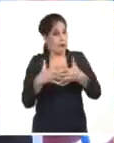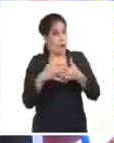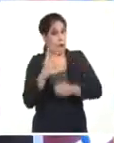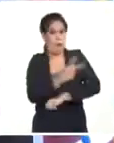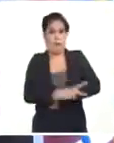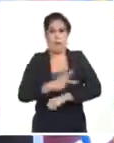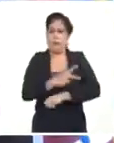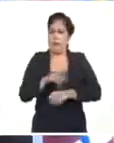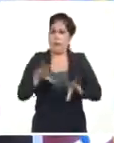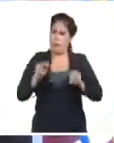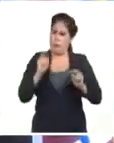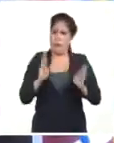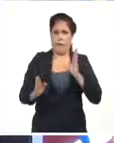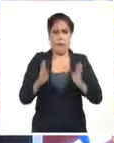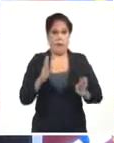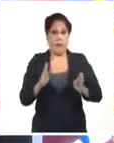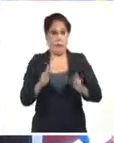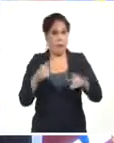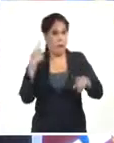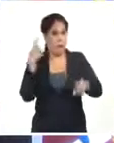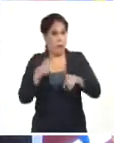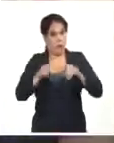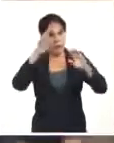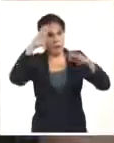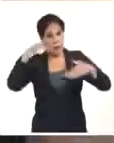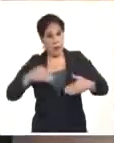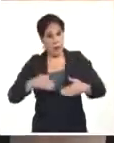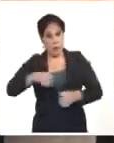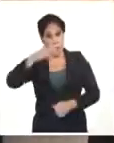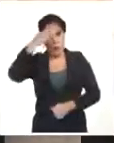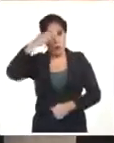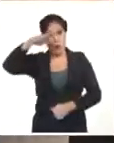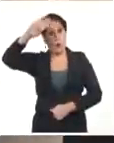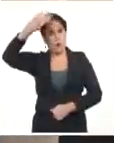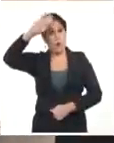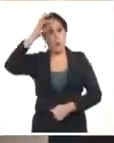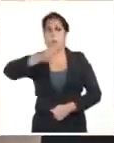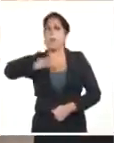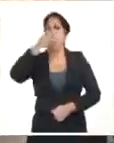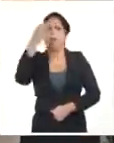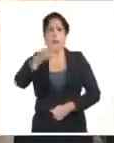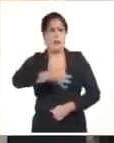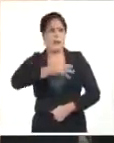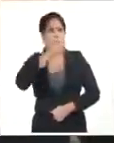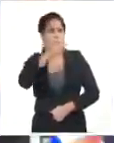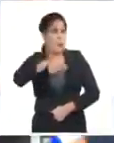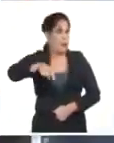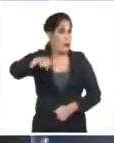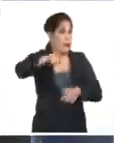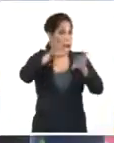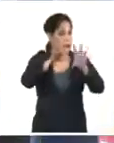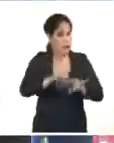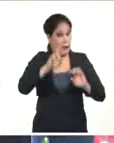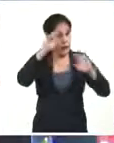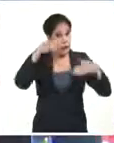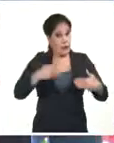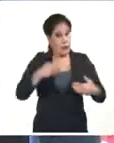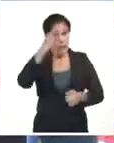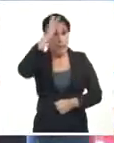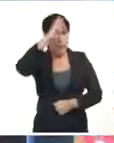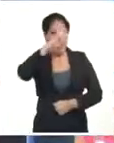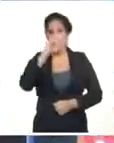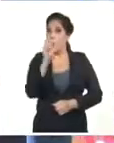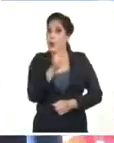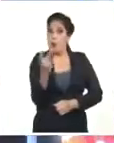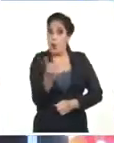bilateral. Por su parte, el titular de Salud de Cuba, José Ángel Portal Miranda, y el secretario de Salud de México,